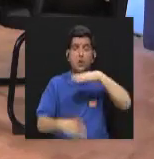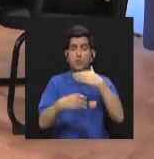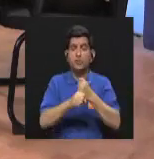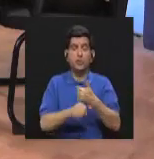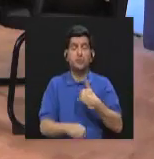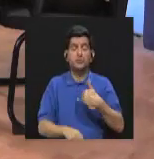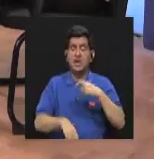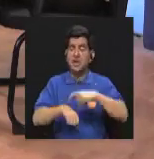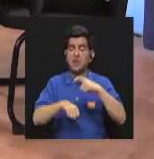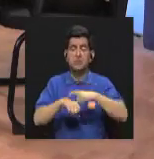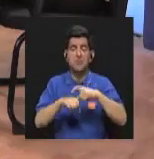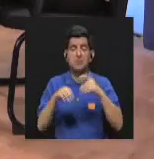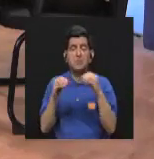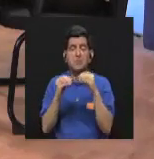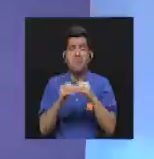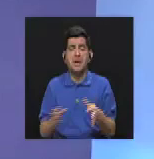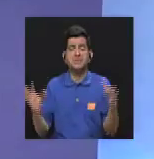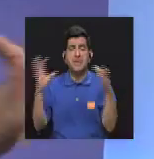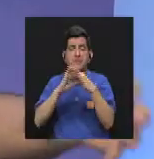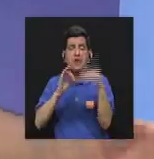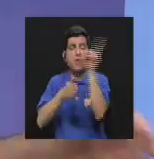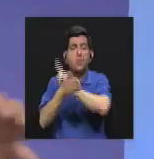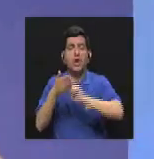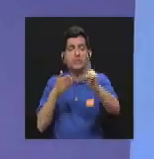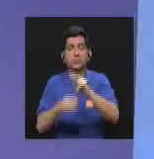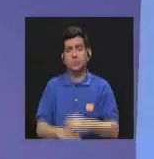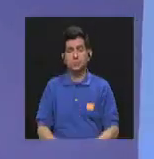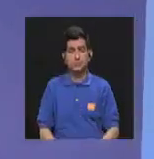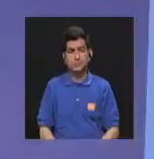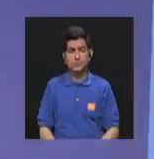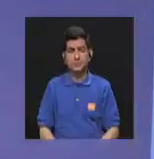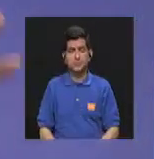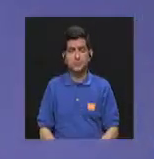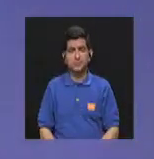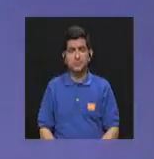lo que nosotros hacemos, que tenemos un tiempo más y que tenemos vinculación académica.